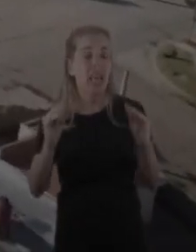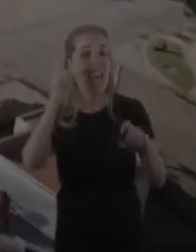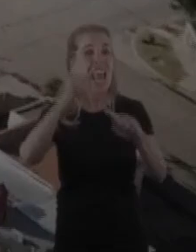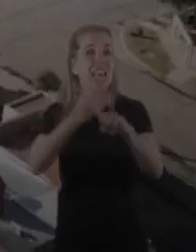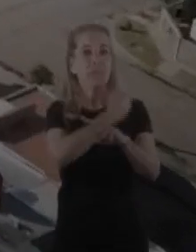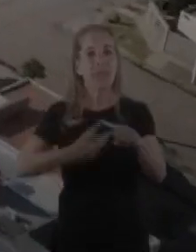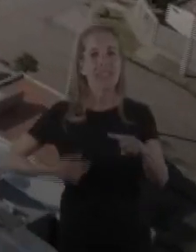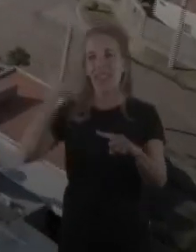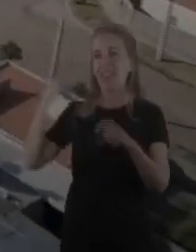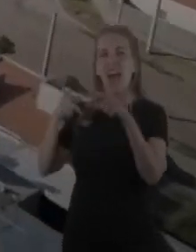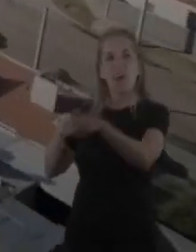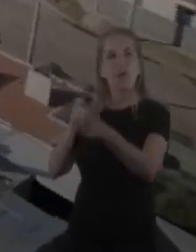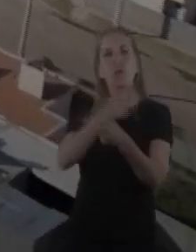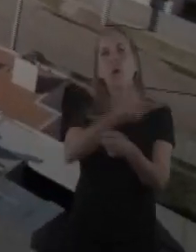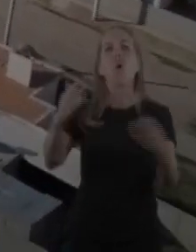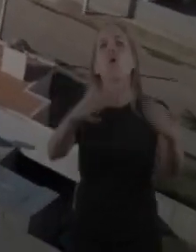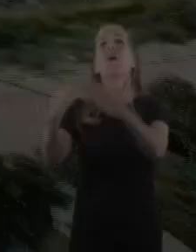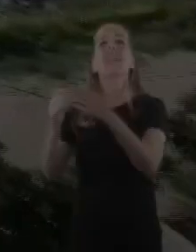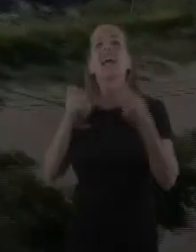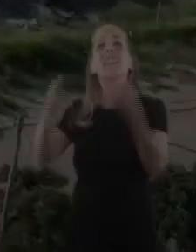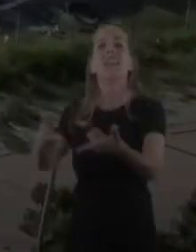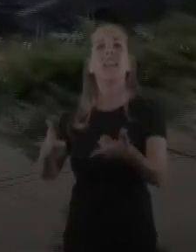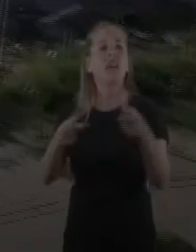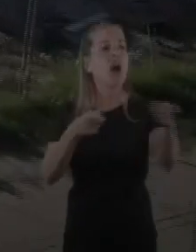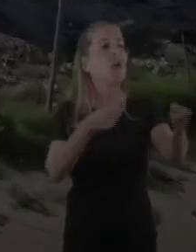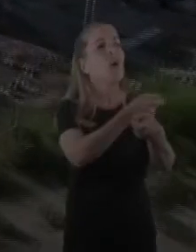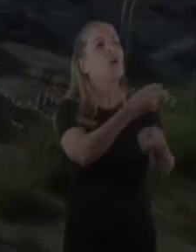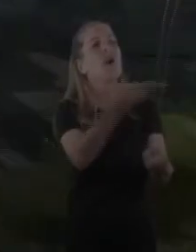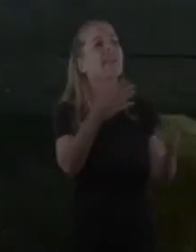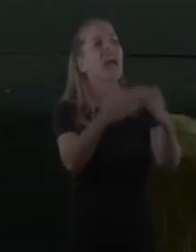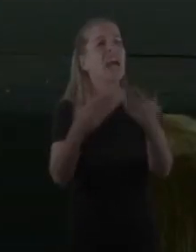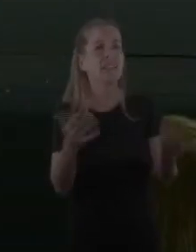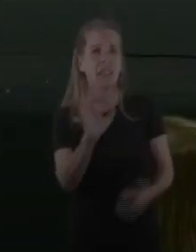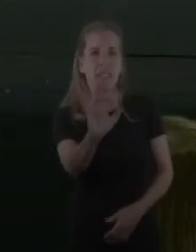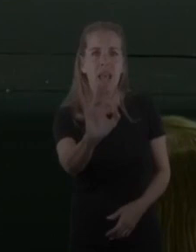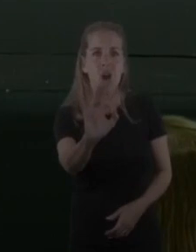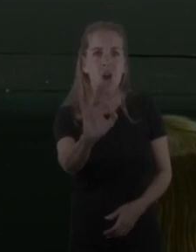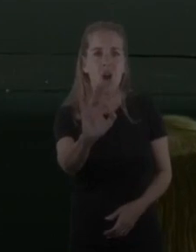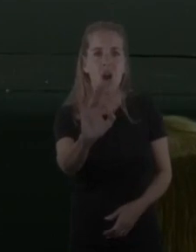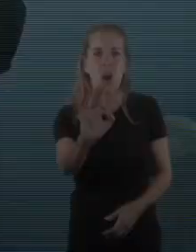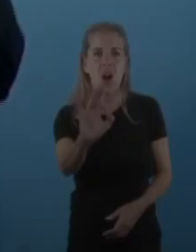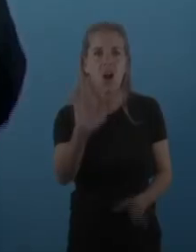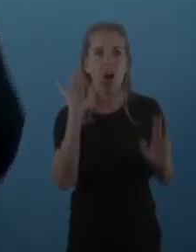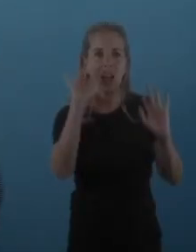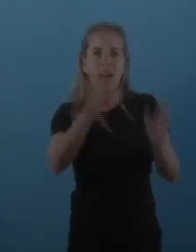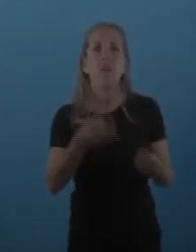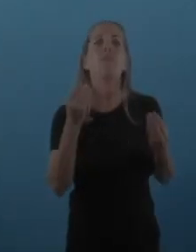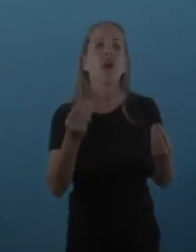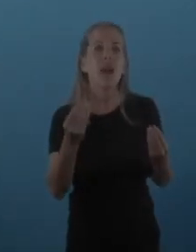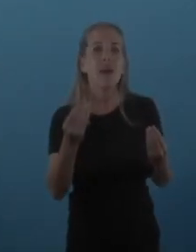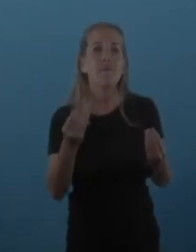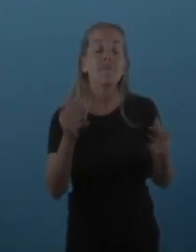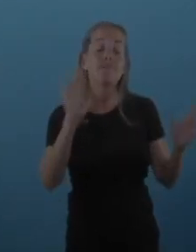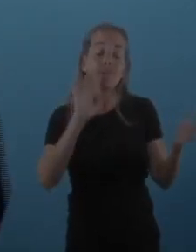te entregaron, Raúl? ¿Cuántas casas te entregaron, Lucía? Cero, cero. ¿Saben por qué? Porque